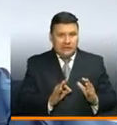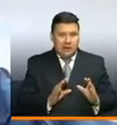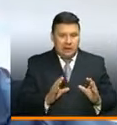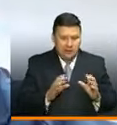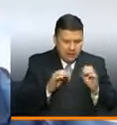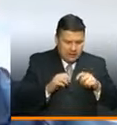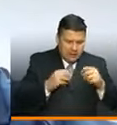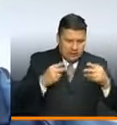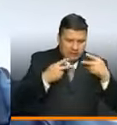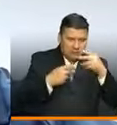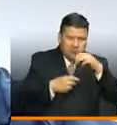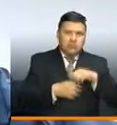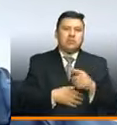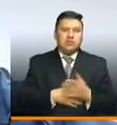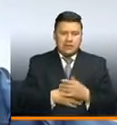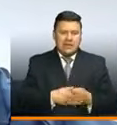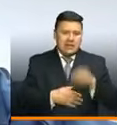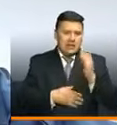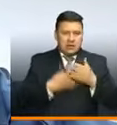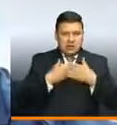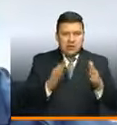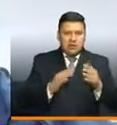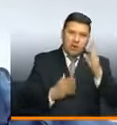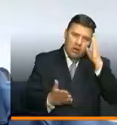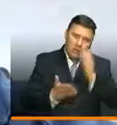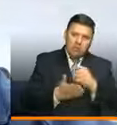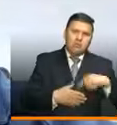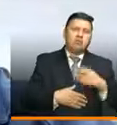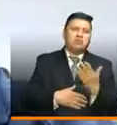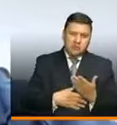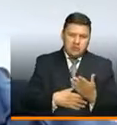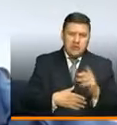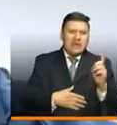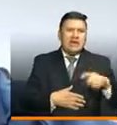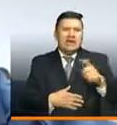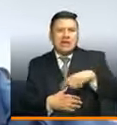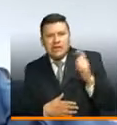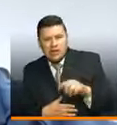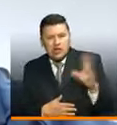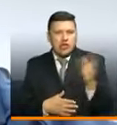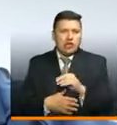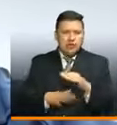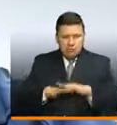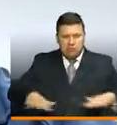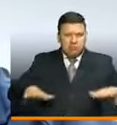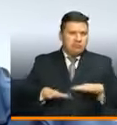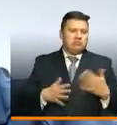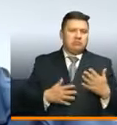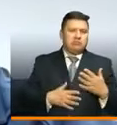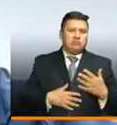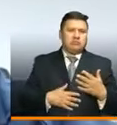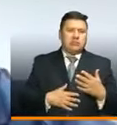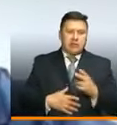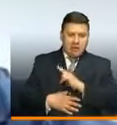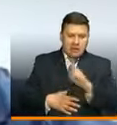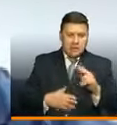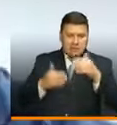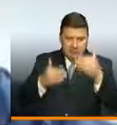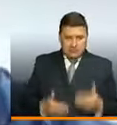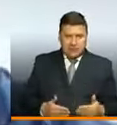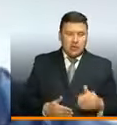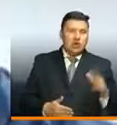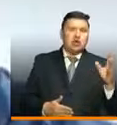que se necesiten, abiertos siempre a los comentarios necesarios de todas las áreas, desde la vicepresidencia